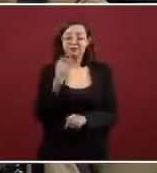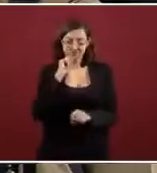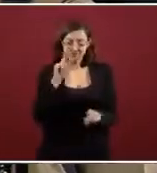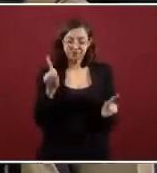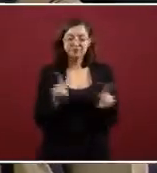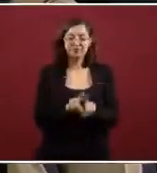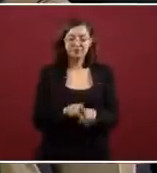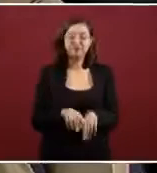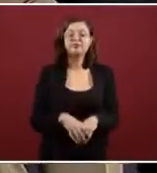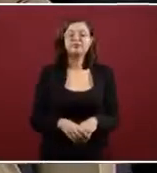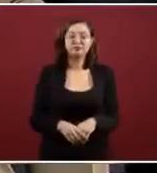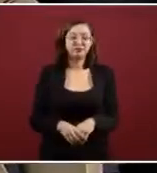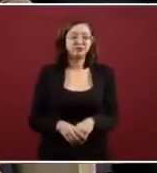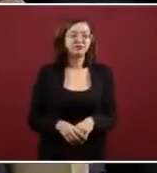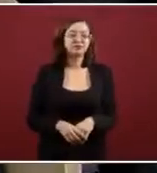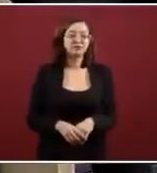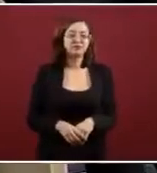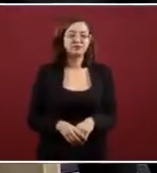que también